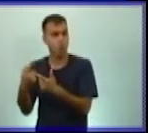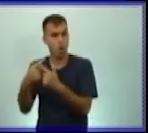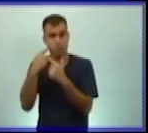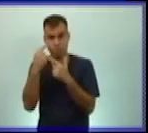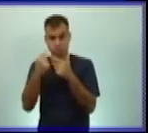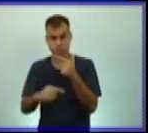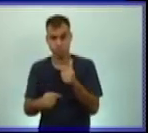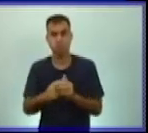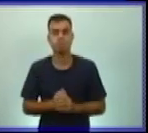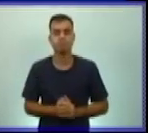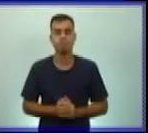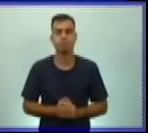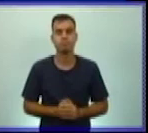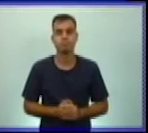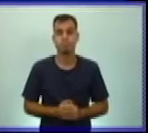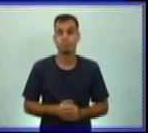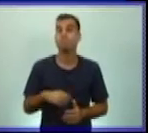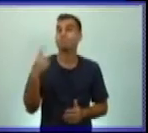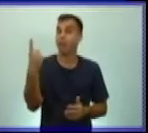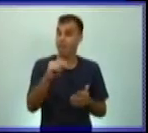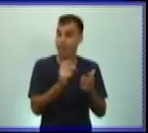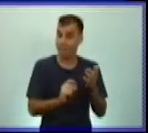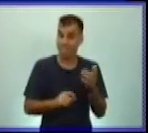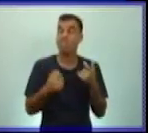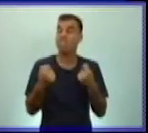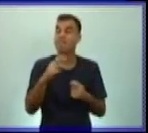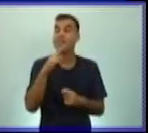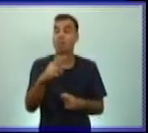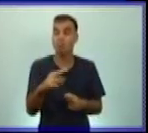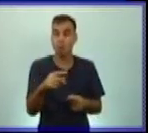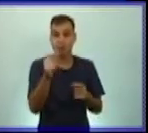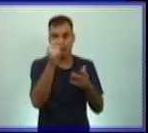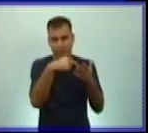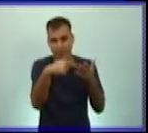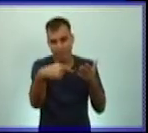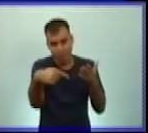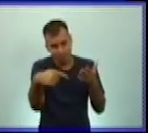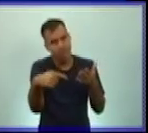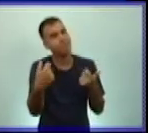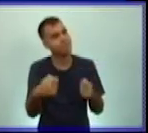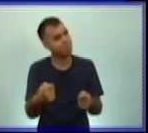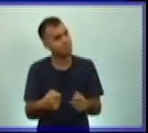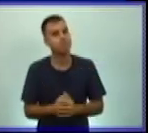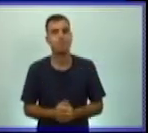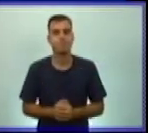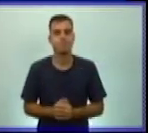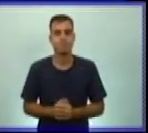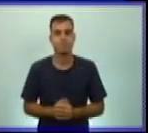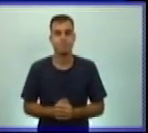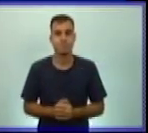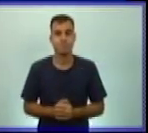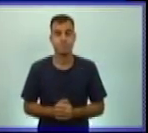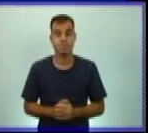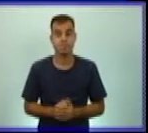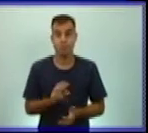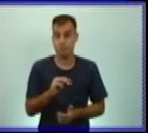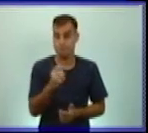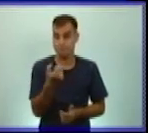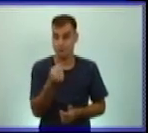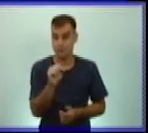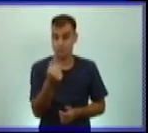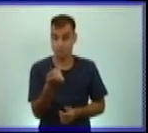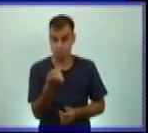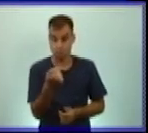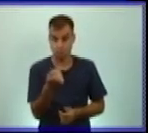en todos los ejercicios de cálculos debemos dar una respuesta literal. En este caso, la masa de óxido de aluminio que se